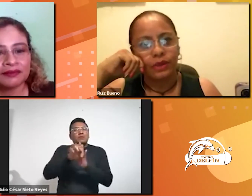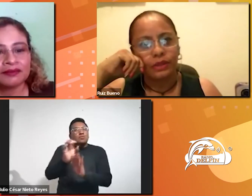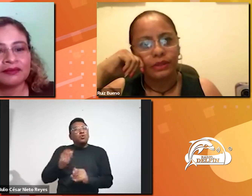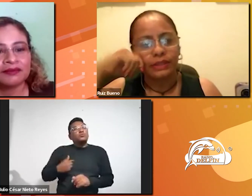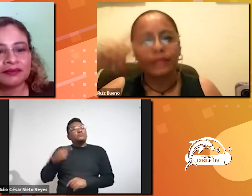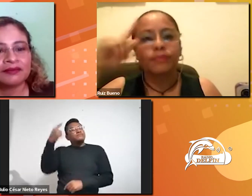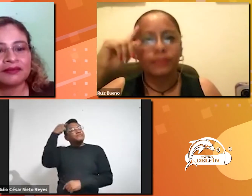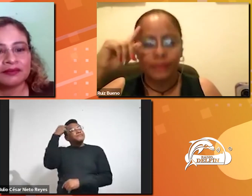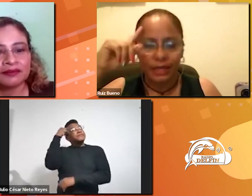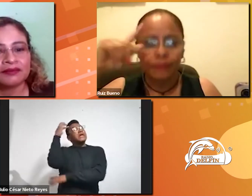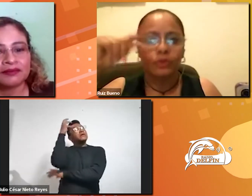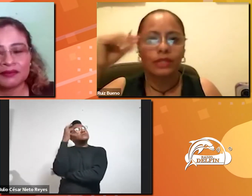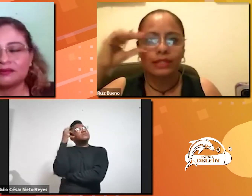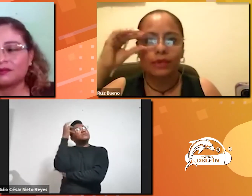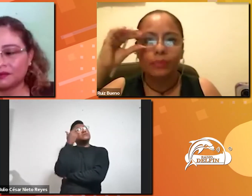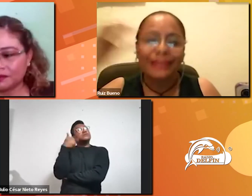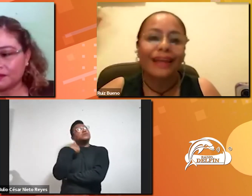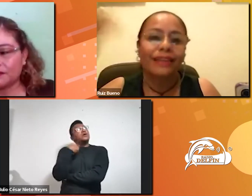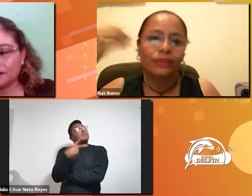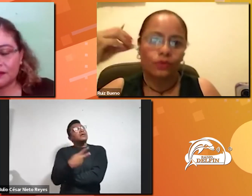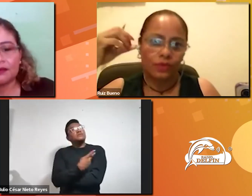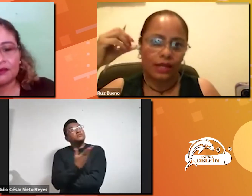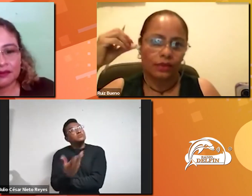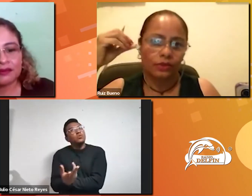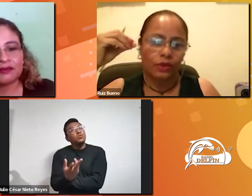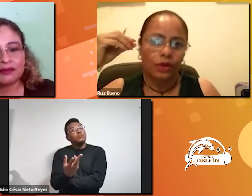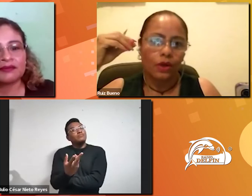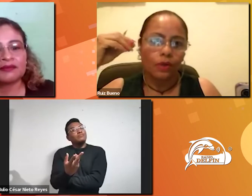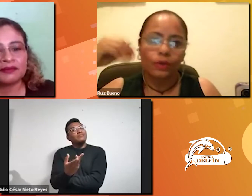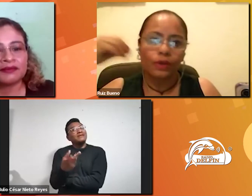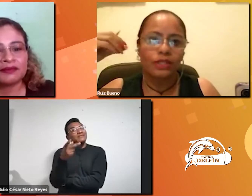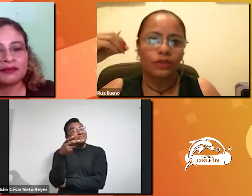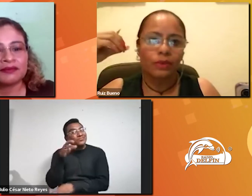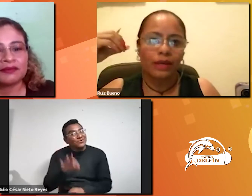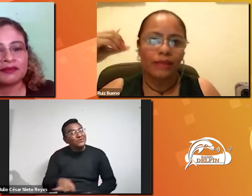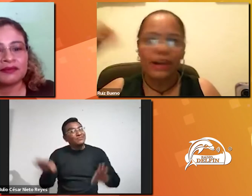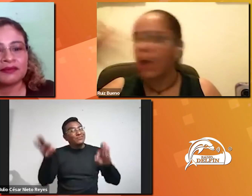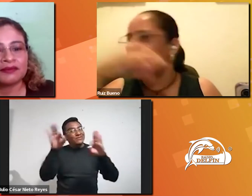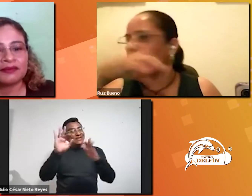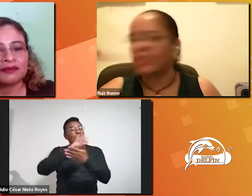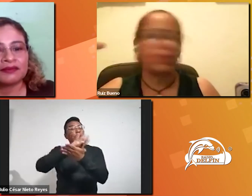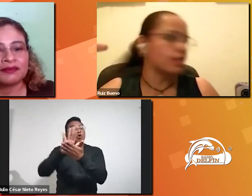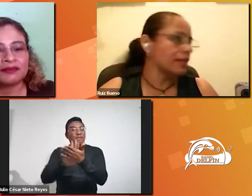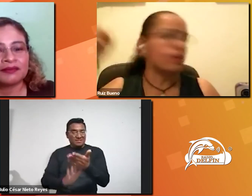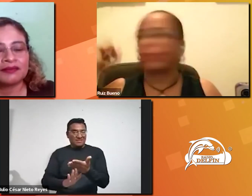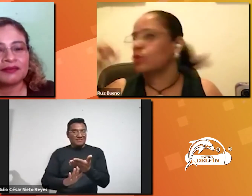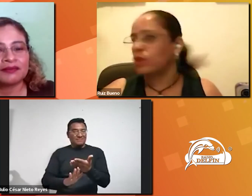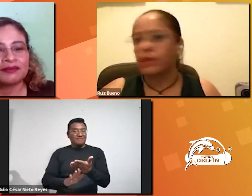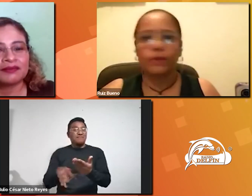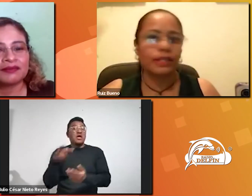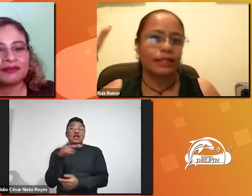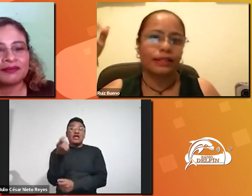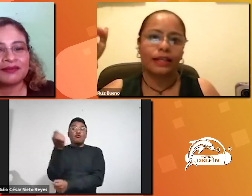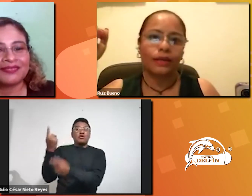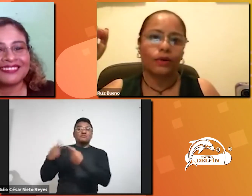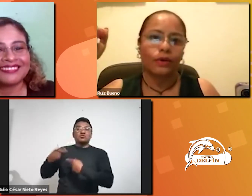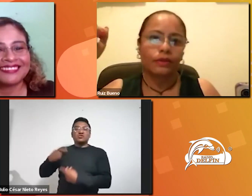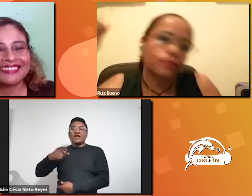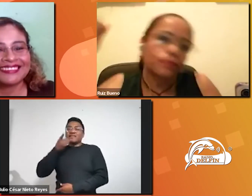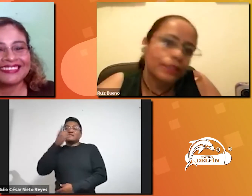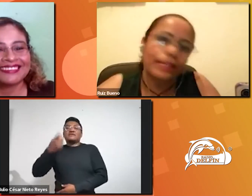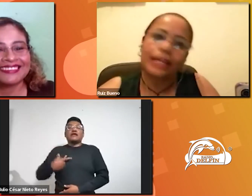esto? Si tenemos esta humildad de escucharnos. Cuando hay mucha soberbia, no, ¿por qué estoy sintiendo esto? Yo no debo de